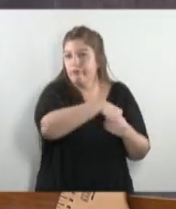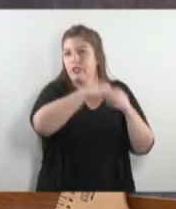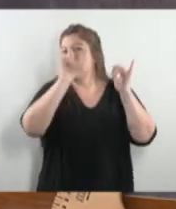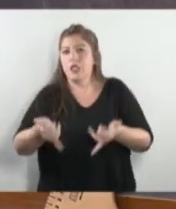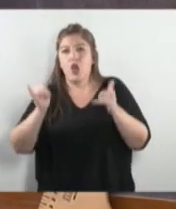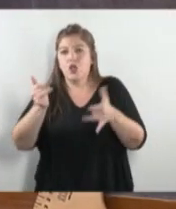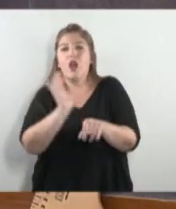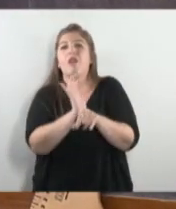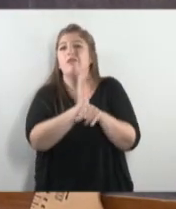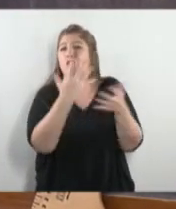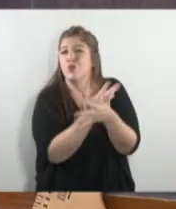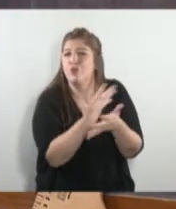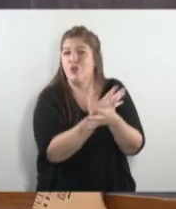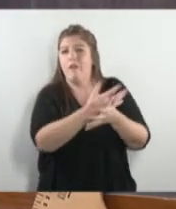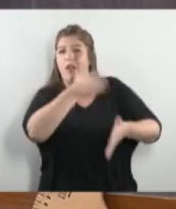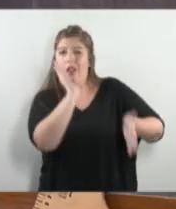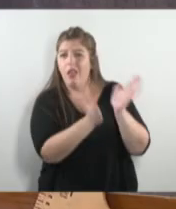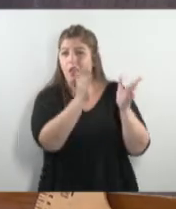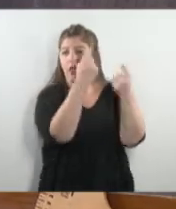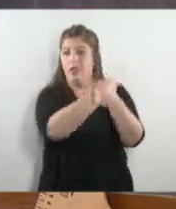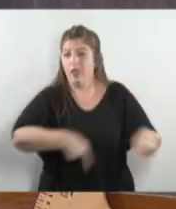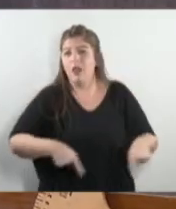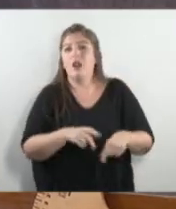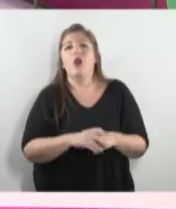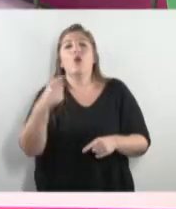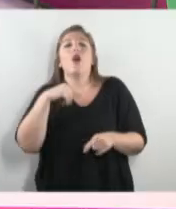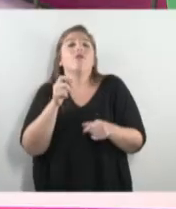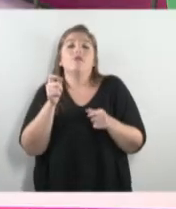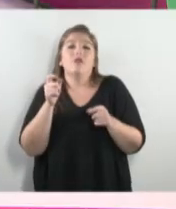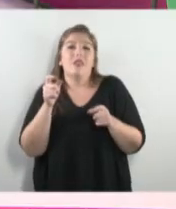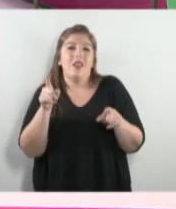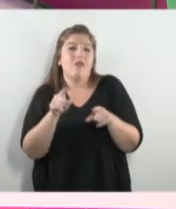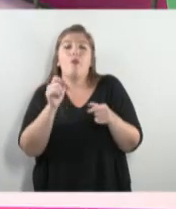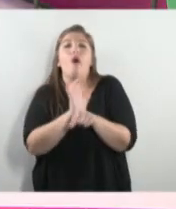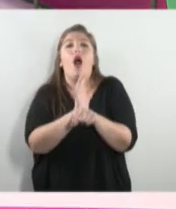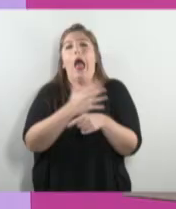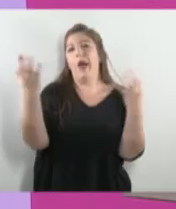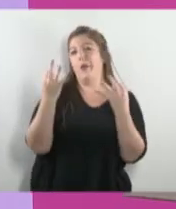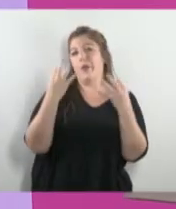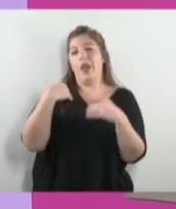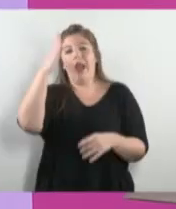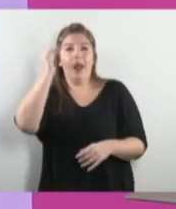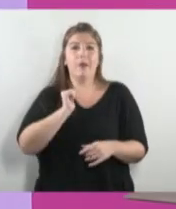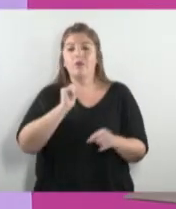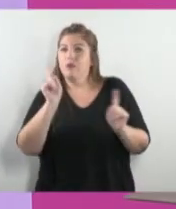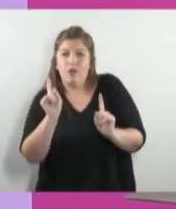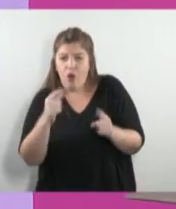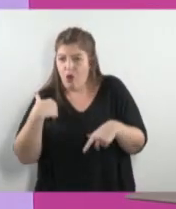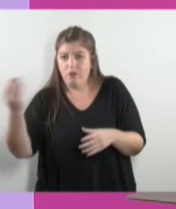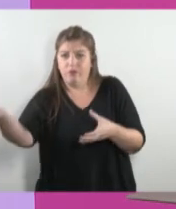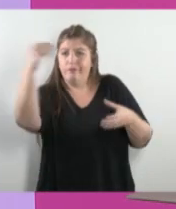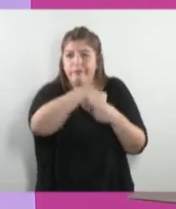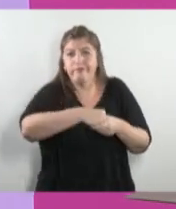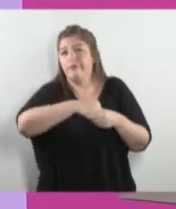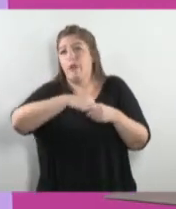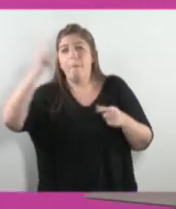de maltrato, ¿no? Me parece que, no es que decías vos, no la pasaban bien, uh-huh. eran como carne de cañón, ¿no? Sí, sí, y